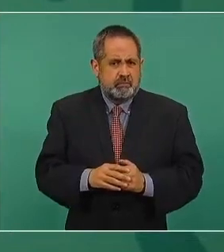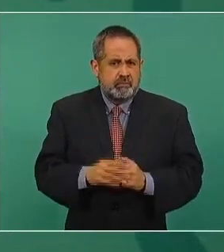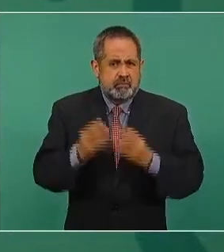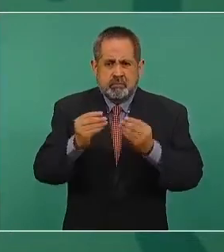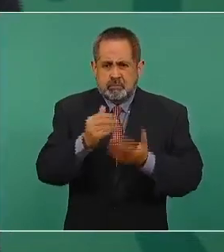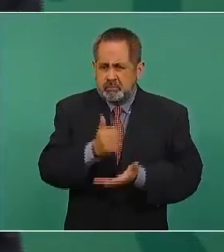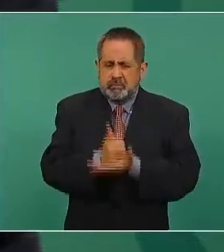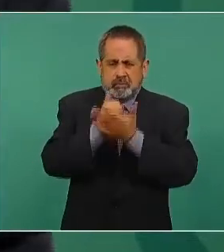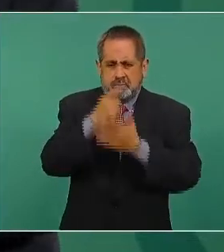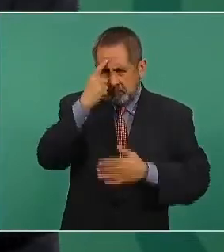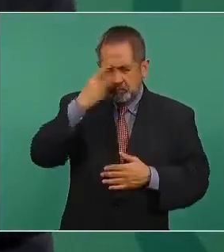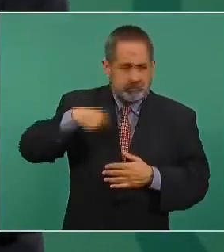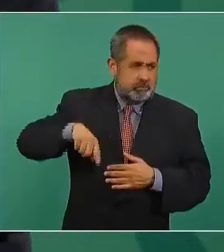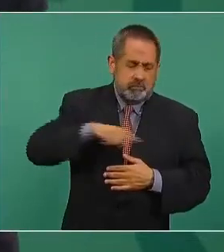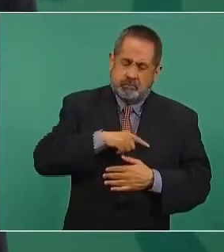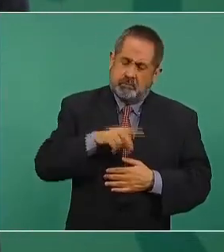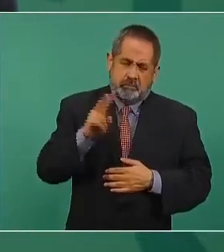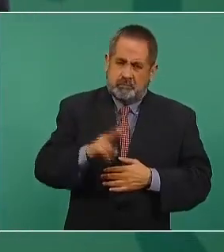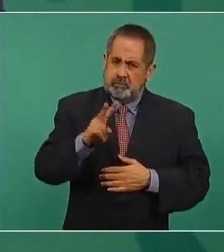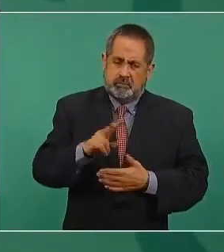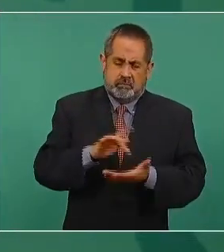una gran ayuda